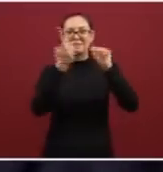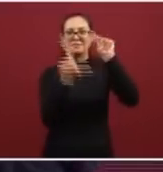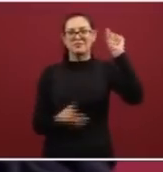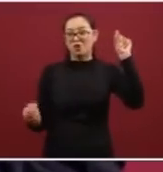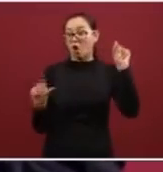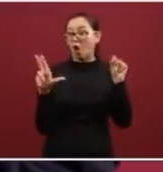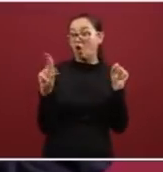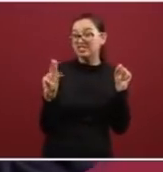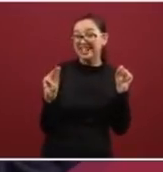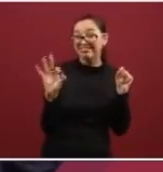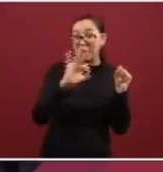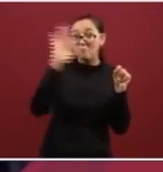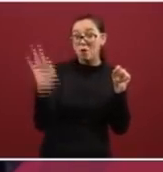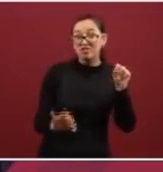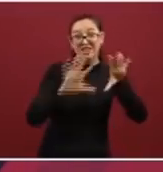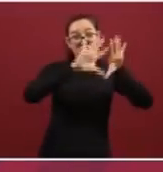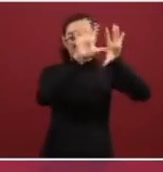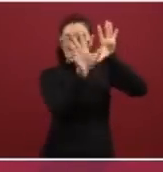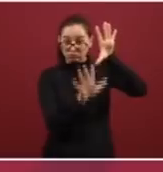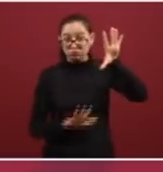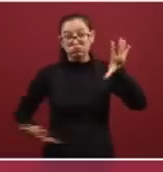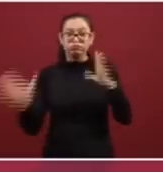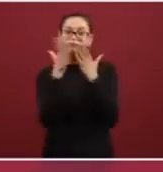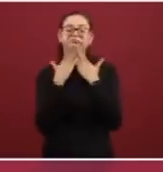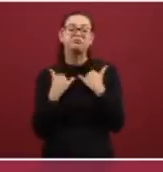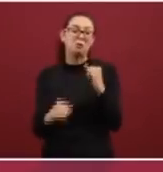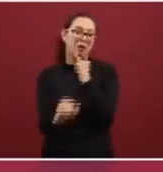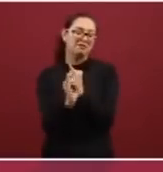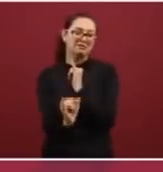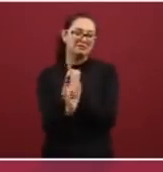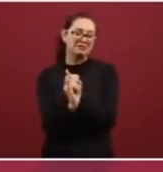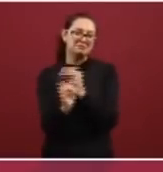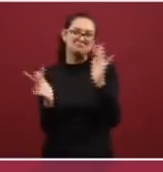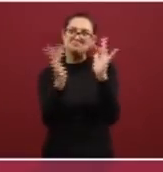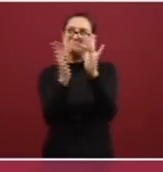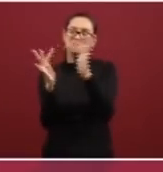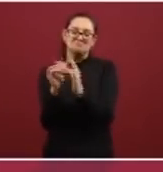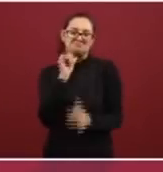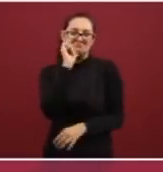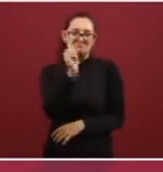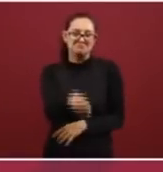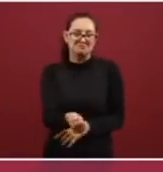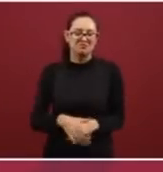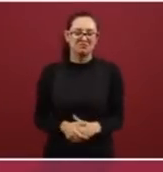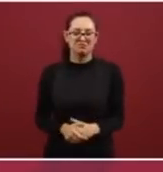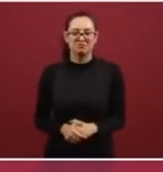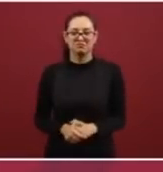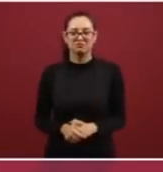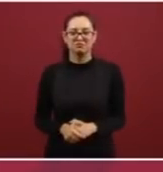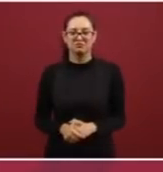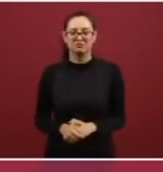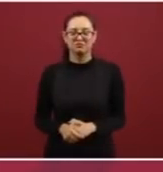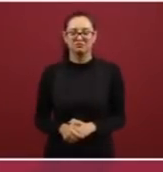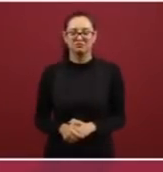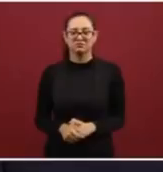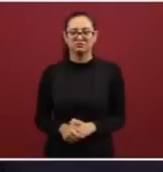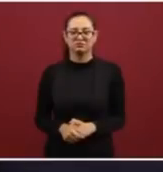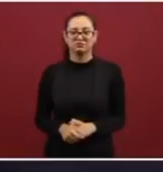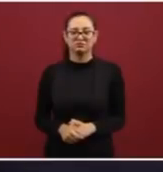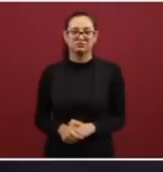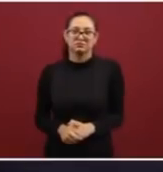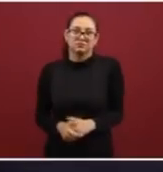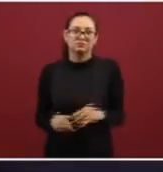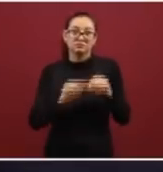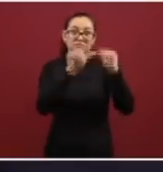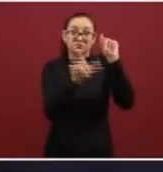finalmente el presidente anunció que el estado mexicano creará una empresa de telecomunicación que se enfocará en garantizar la conectividad por internet